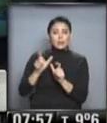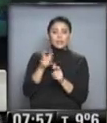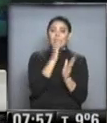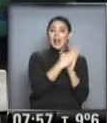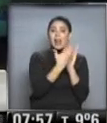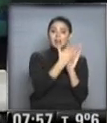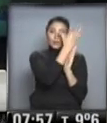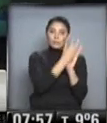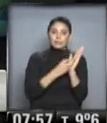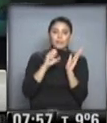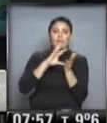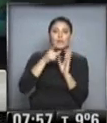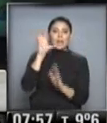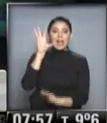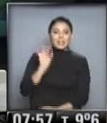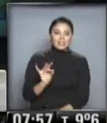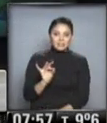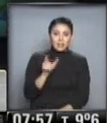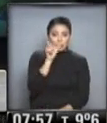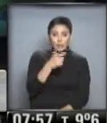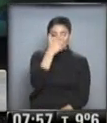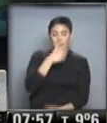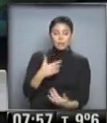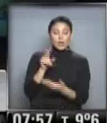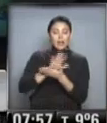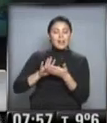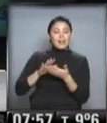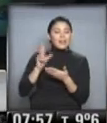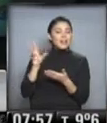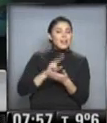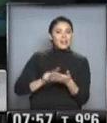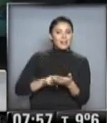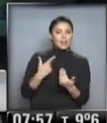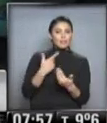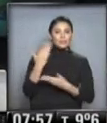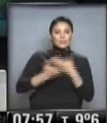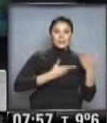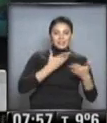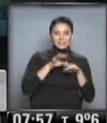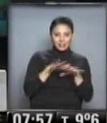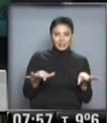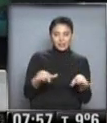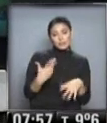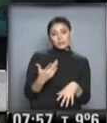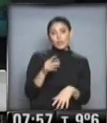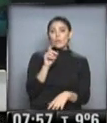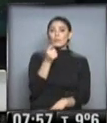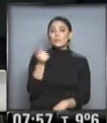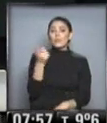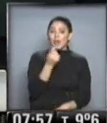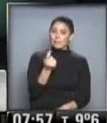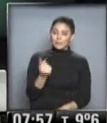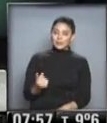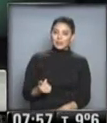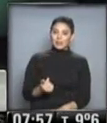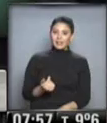libro para que una persona ciega lo lea, lo pongamos en común y podamos trabajar en red. Así, con muy poquitos recursos se ha